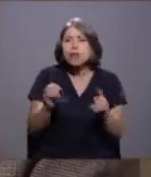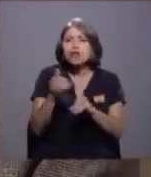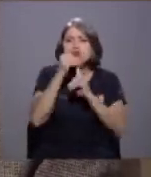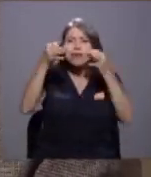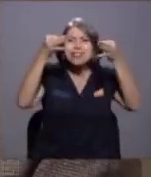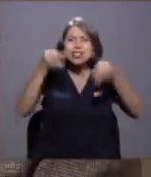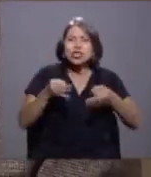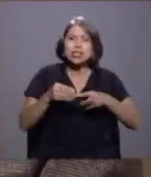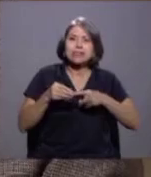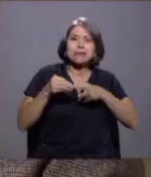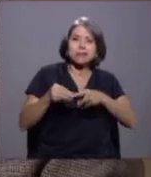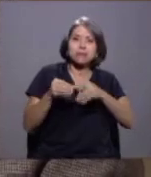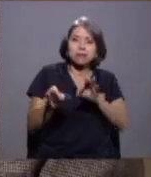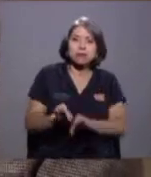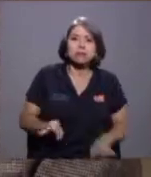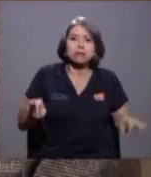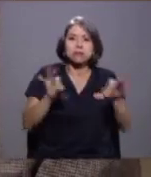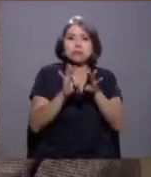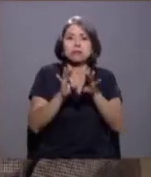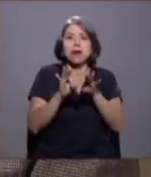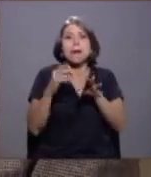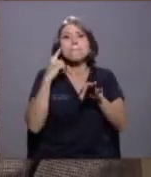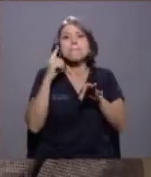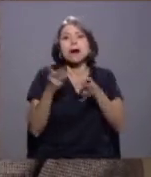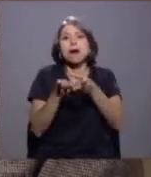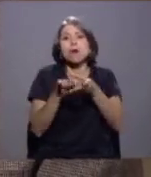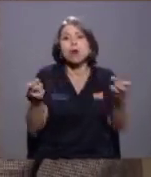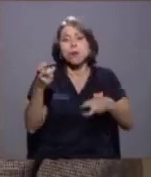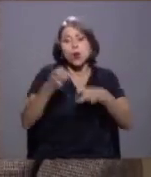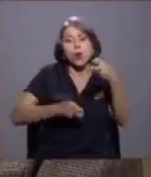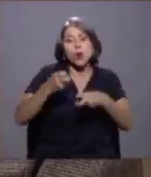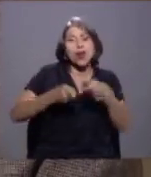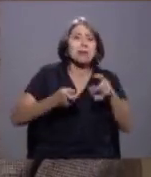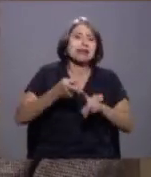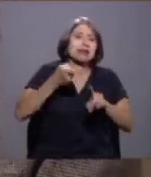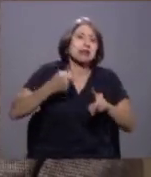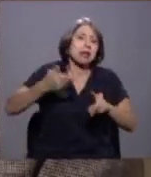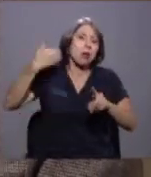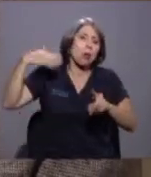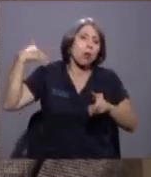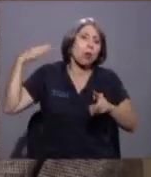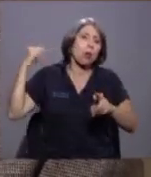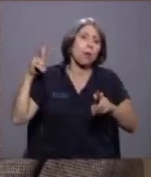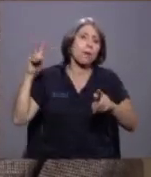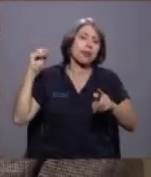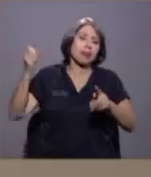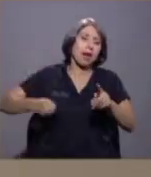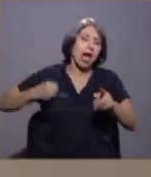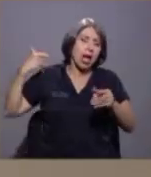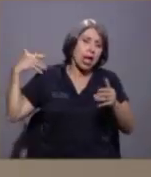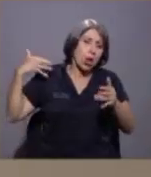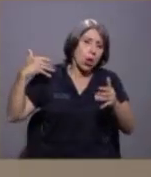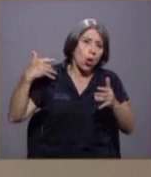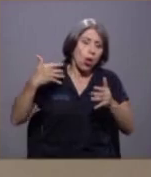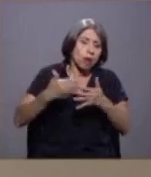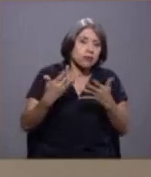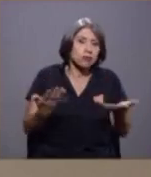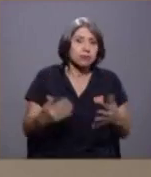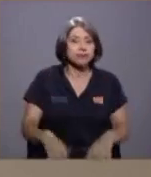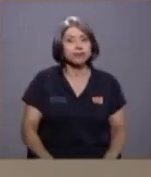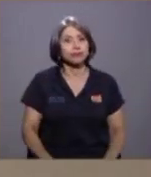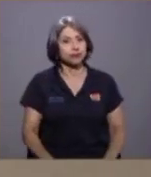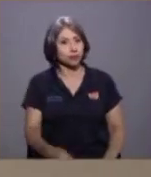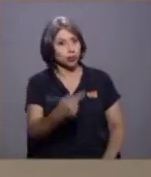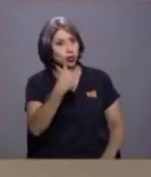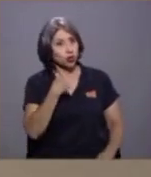para resolver esos problemas que viene arrastrando el país ya desde hace más de 2 décadas, ¿verdad? Yo le había ofrecido, don Eli,